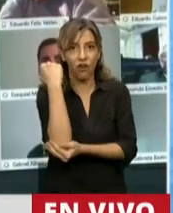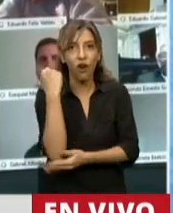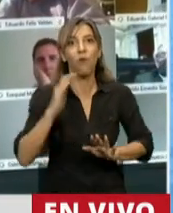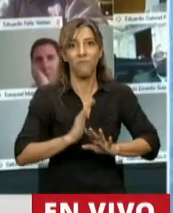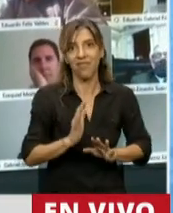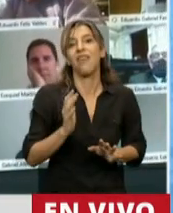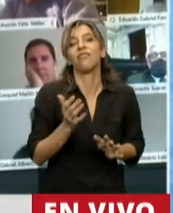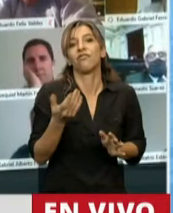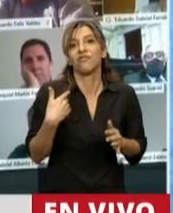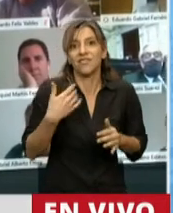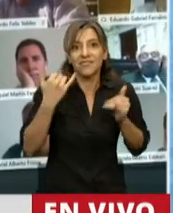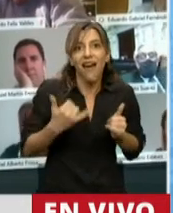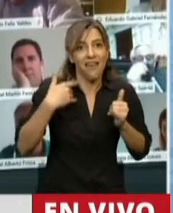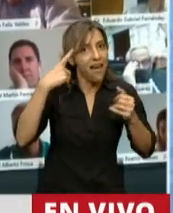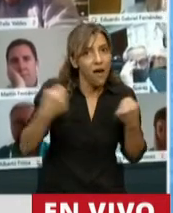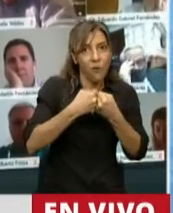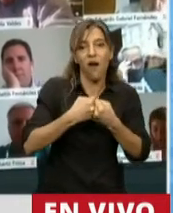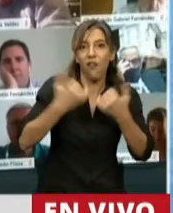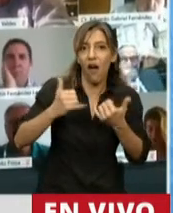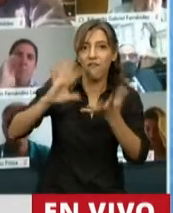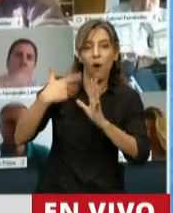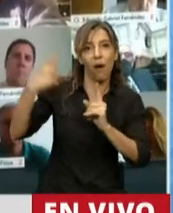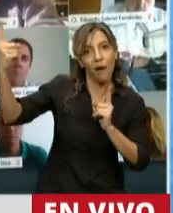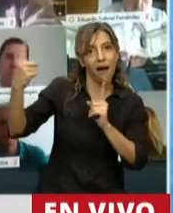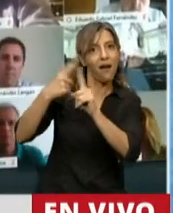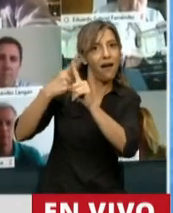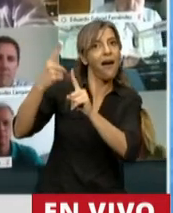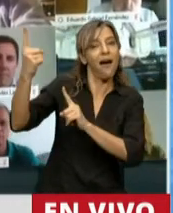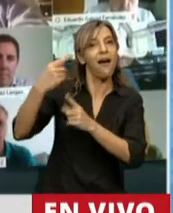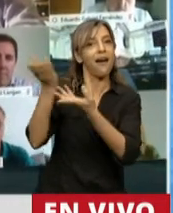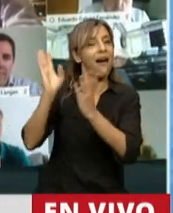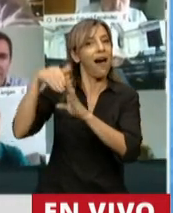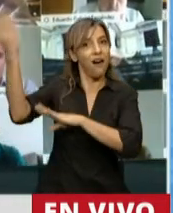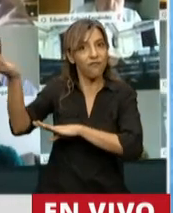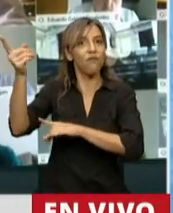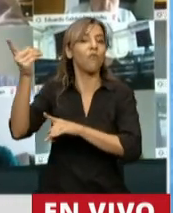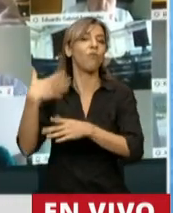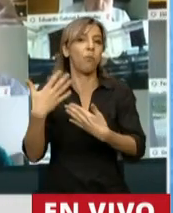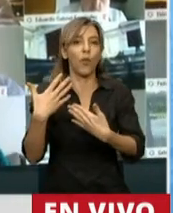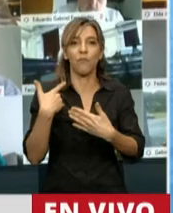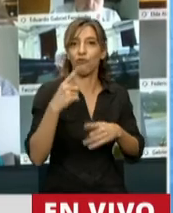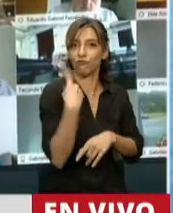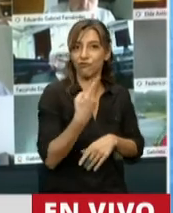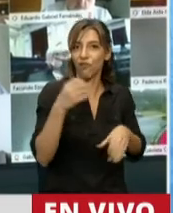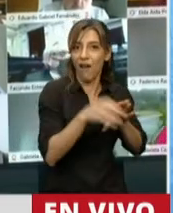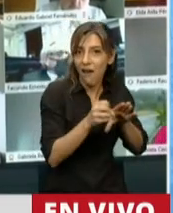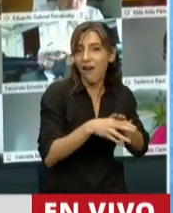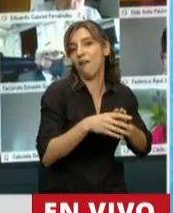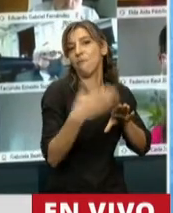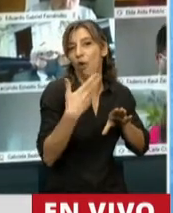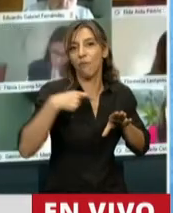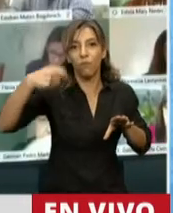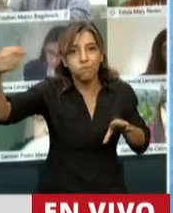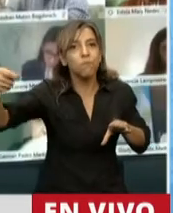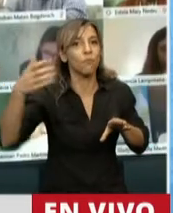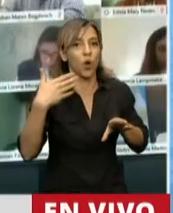acreedores externos que significa un ahorro importante para nuestro país y que despeja el horizonte financiero de